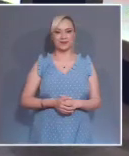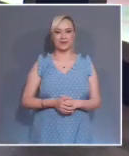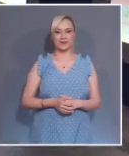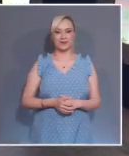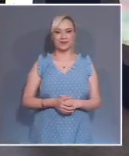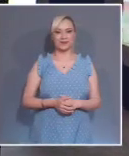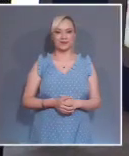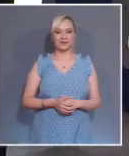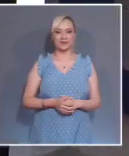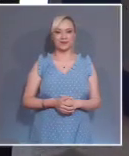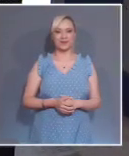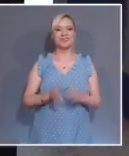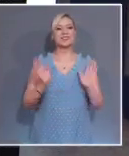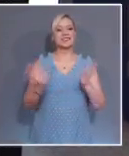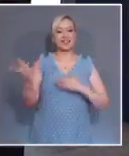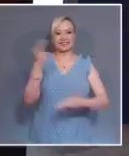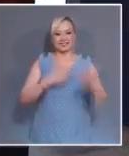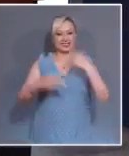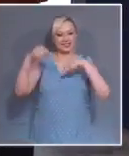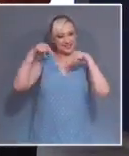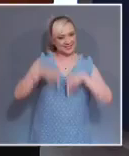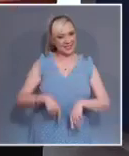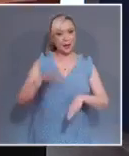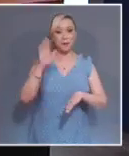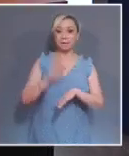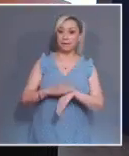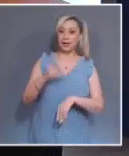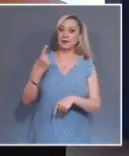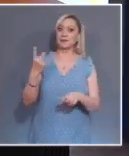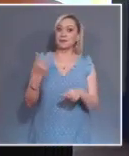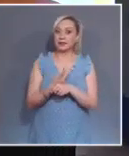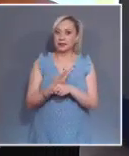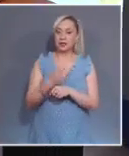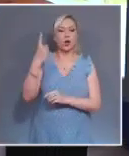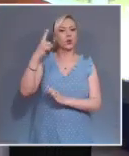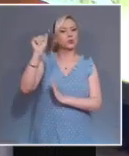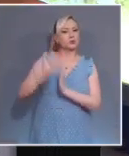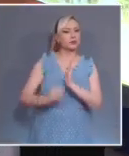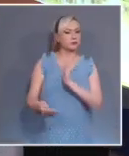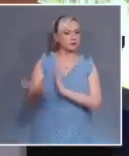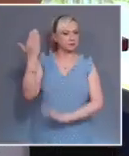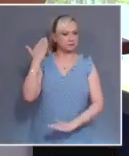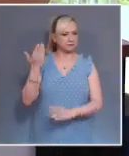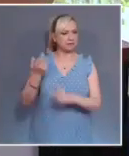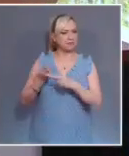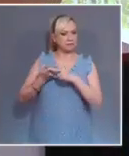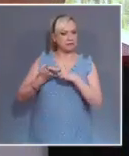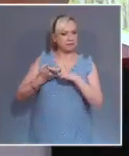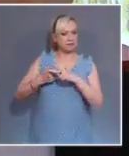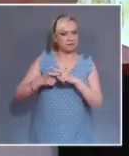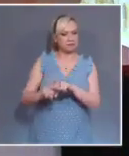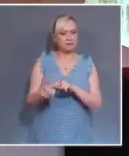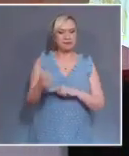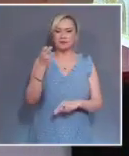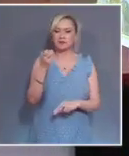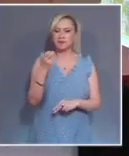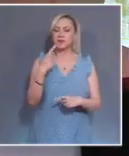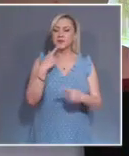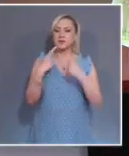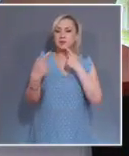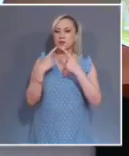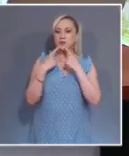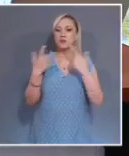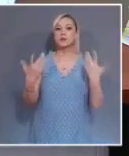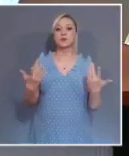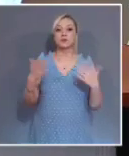Ya estamos de regreso, vámonos con más información. El mes pasado, el Congreso de la Unión aprobó el decreto que crea el nuevo Código Nacional